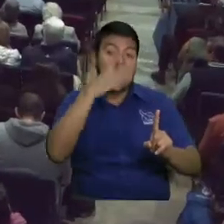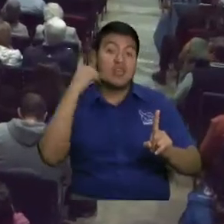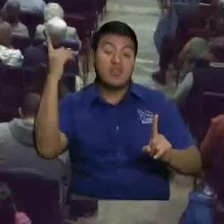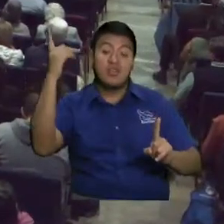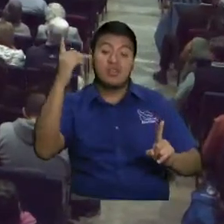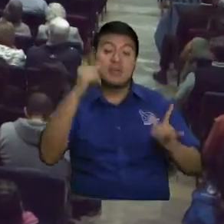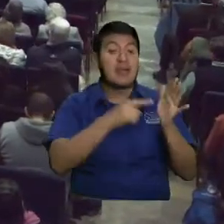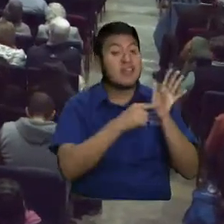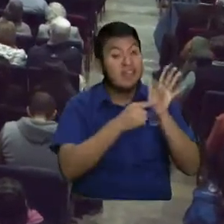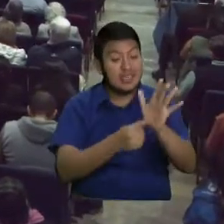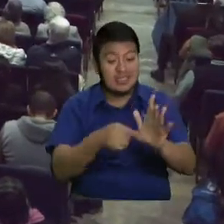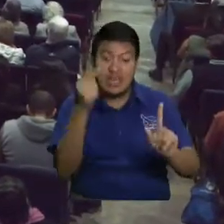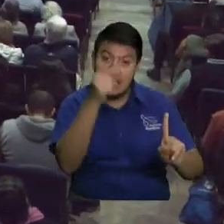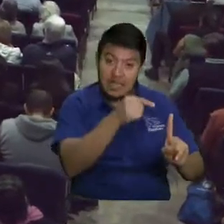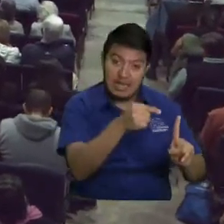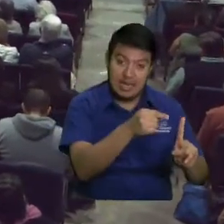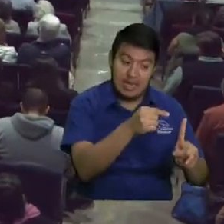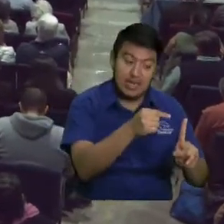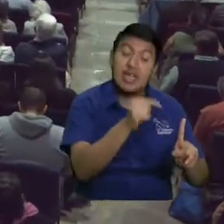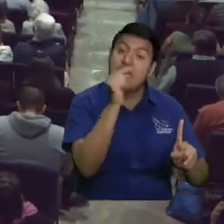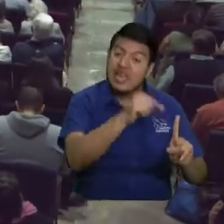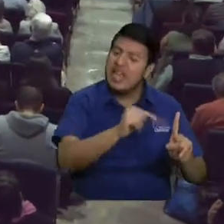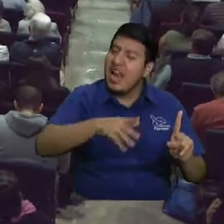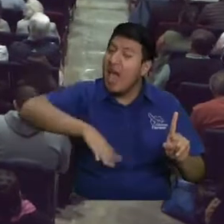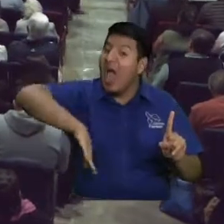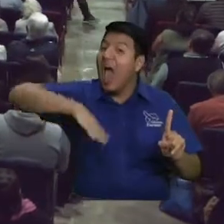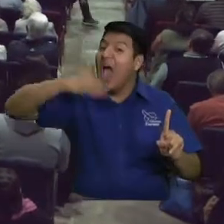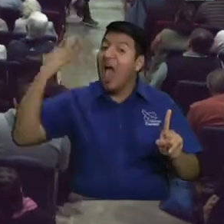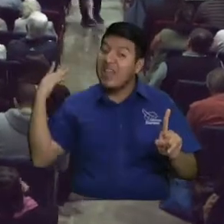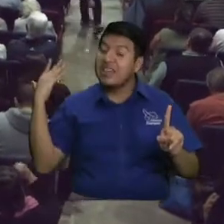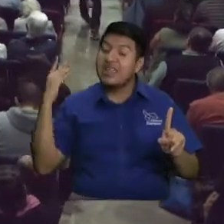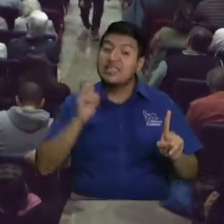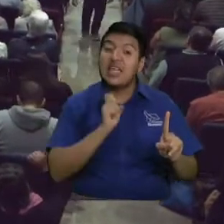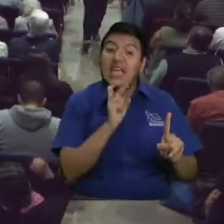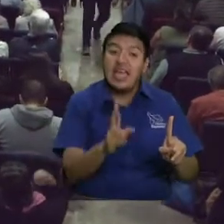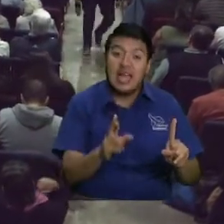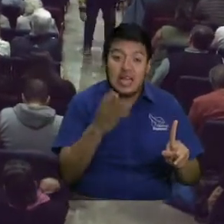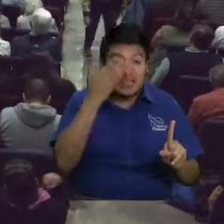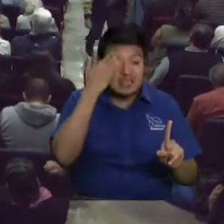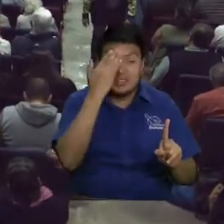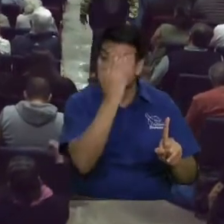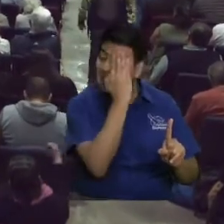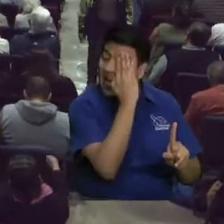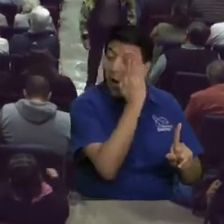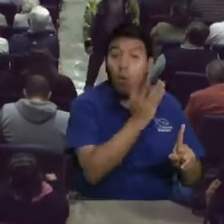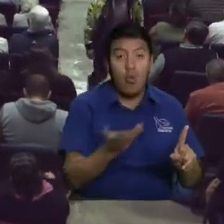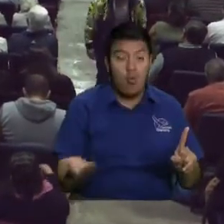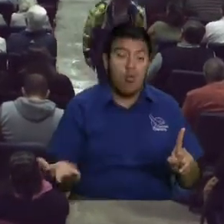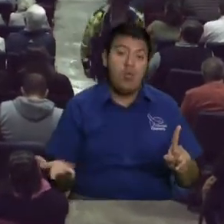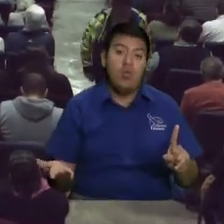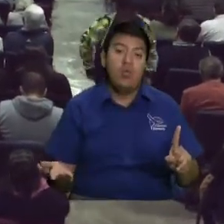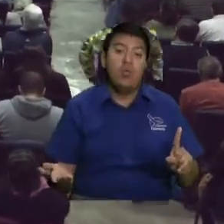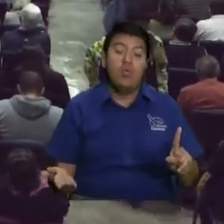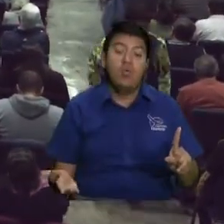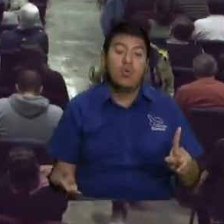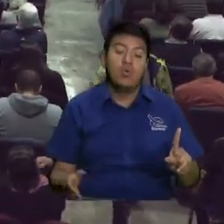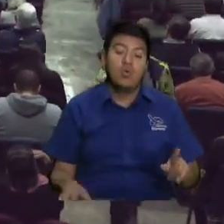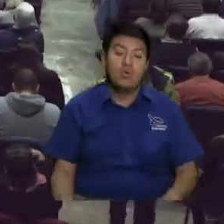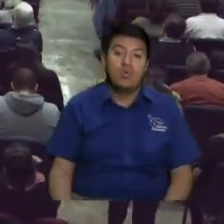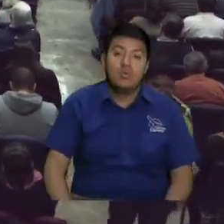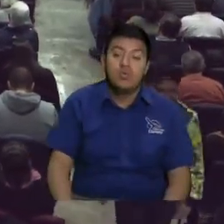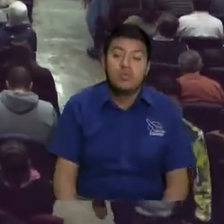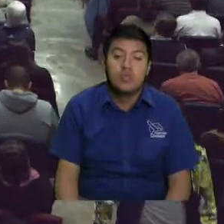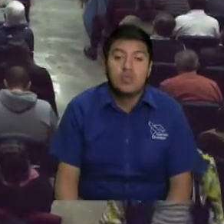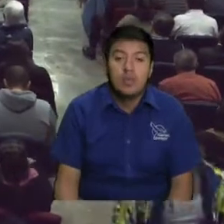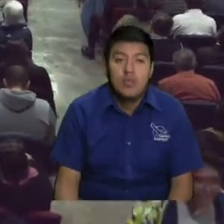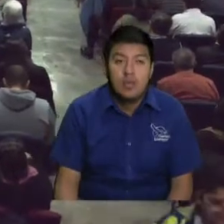así. Y le devolvió la vista al ciego. Pero ¿cuántos años pasó así? Entonces, él, ese hubiera,